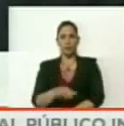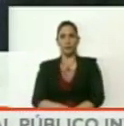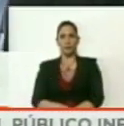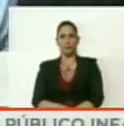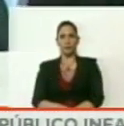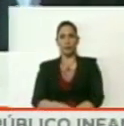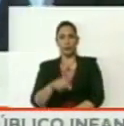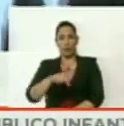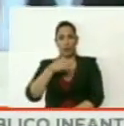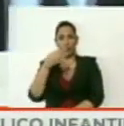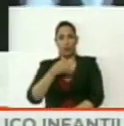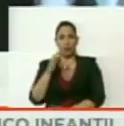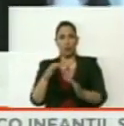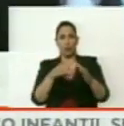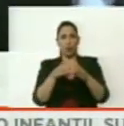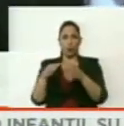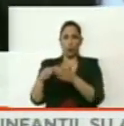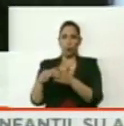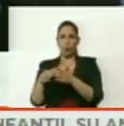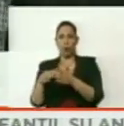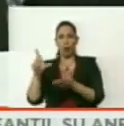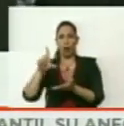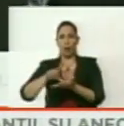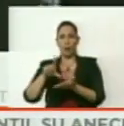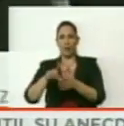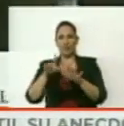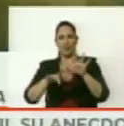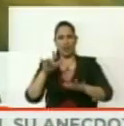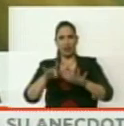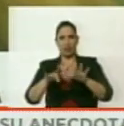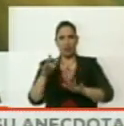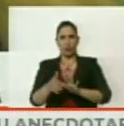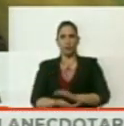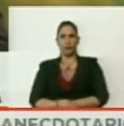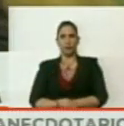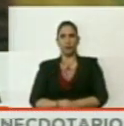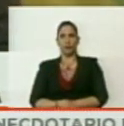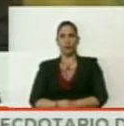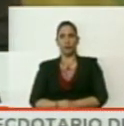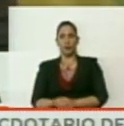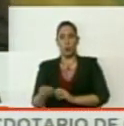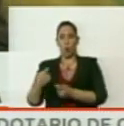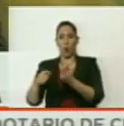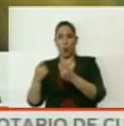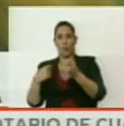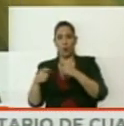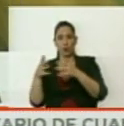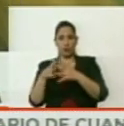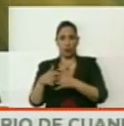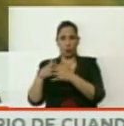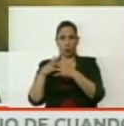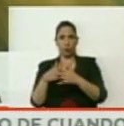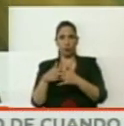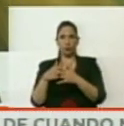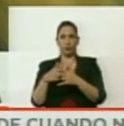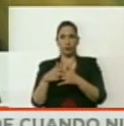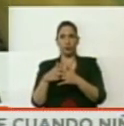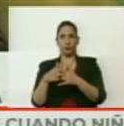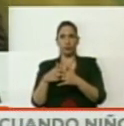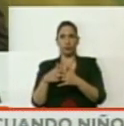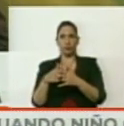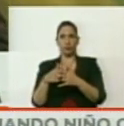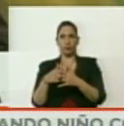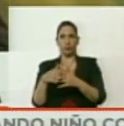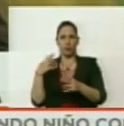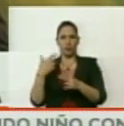Esta tarde, en esa reunión de Lima, el secretario de Comercio de los Estados Unidos, Wilbur, es el apellido,